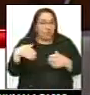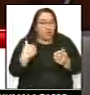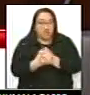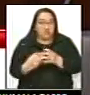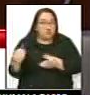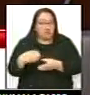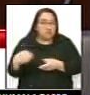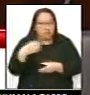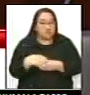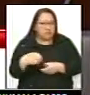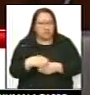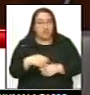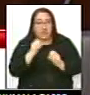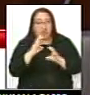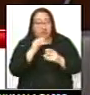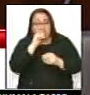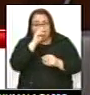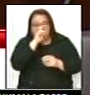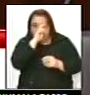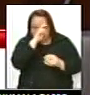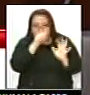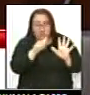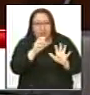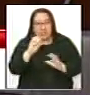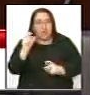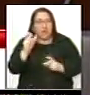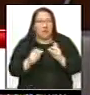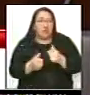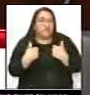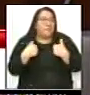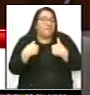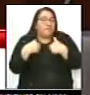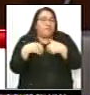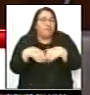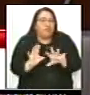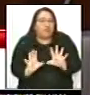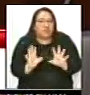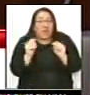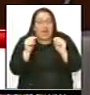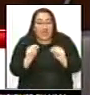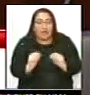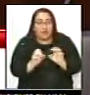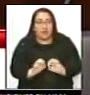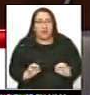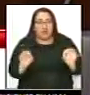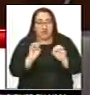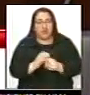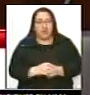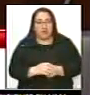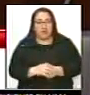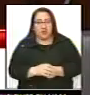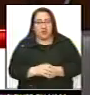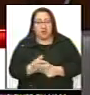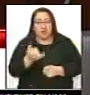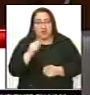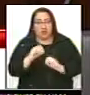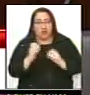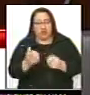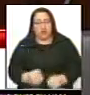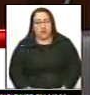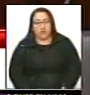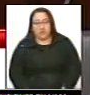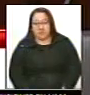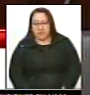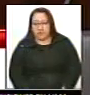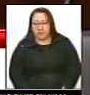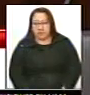incluidos, ni mencionados, como 600 personas. Y entonces acá lo importante es lo que ha pasado en este Parlamento.